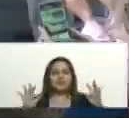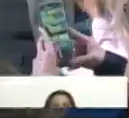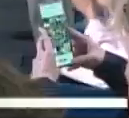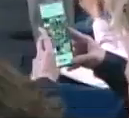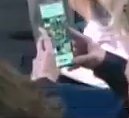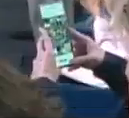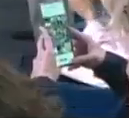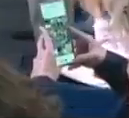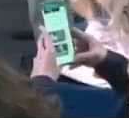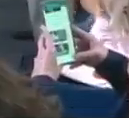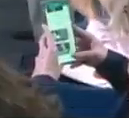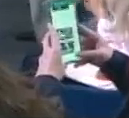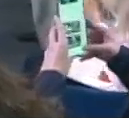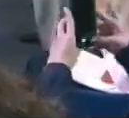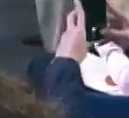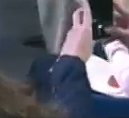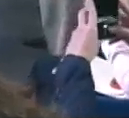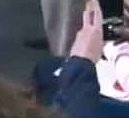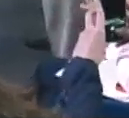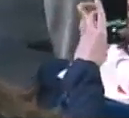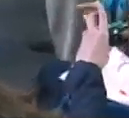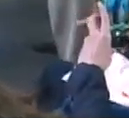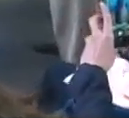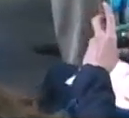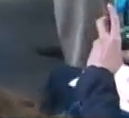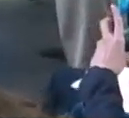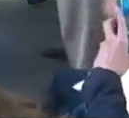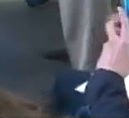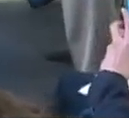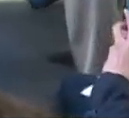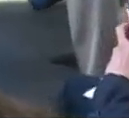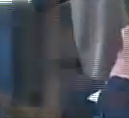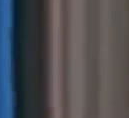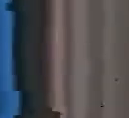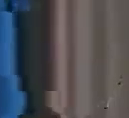¿Viste que me porto bien? ¿Viste que me porto bien? ¿Ah?